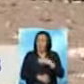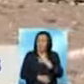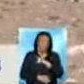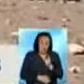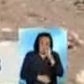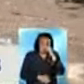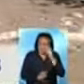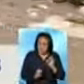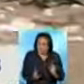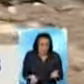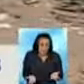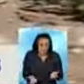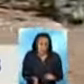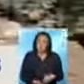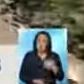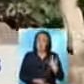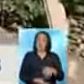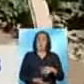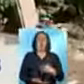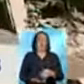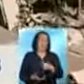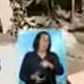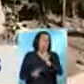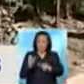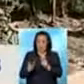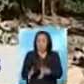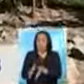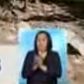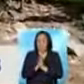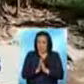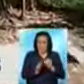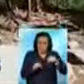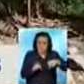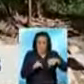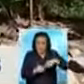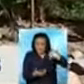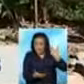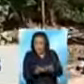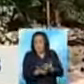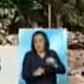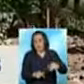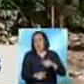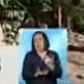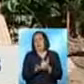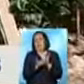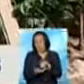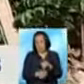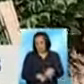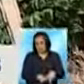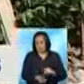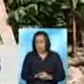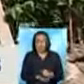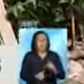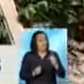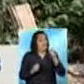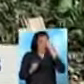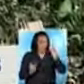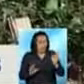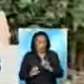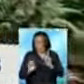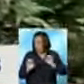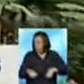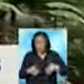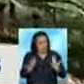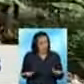Es increíble. Y como hemos escuchado, ellos están pidiendo que llegue la ayuda necesaria acá. Sabemos que es imposible que los